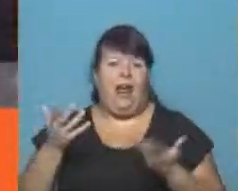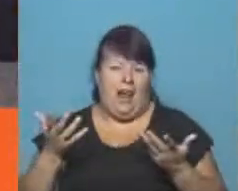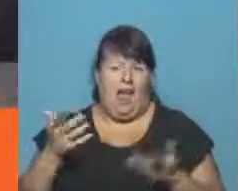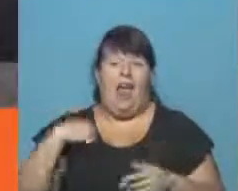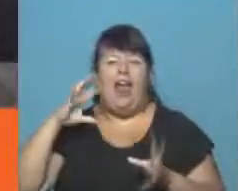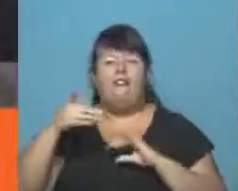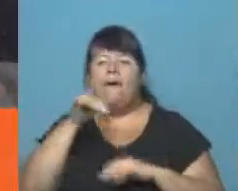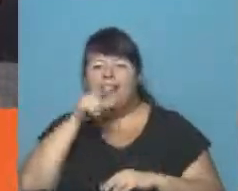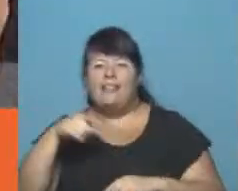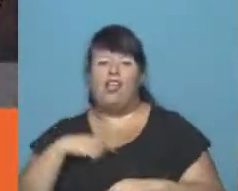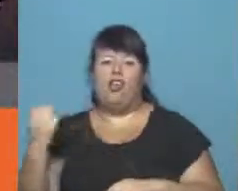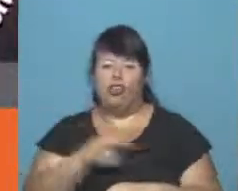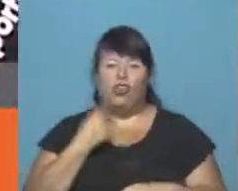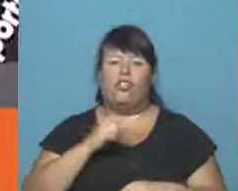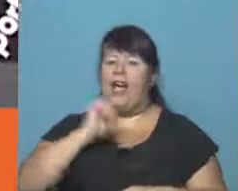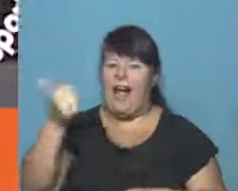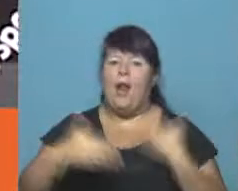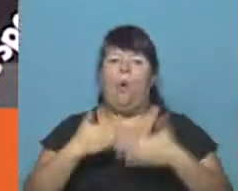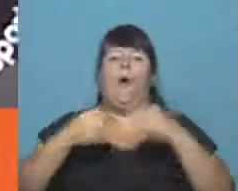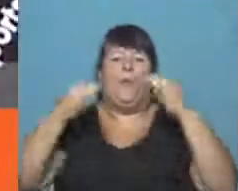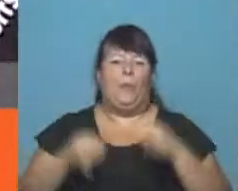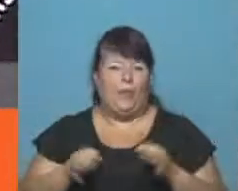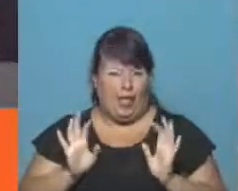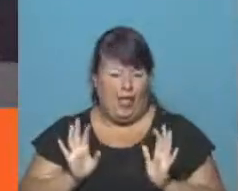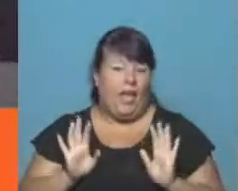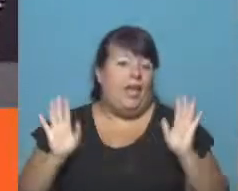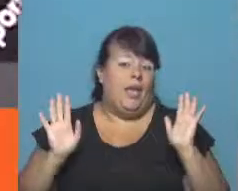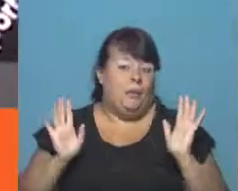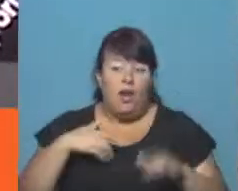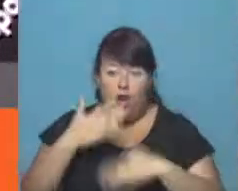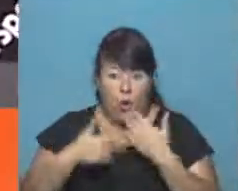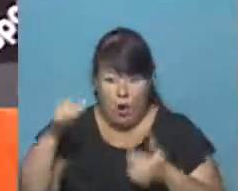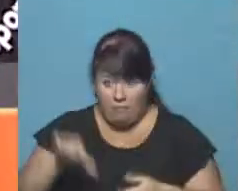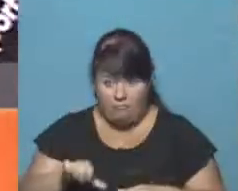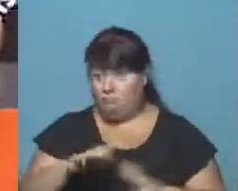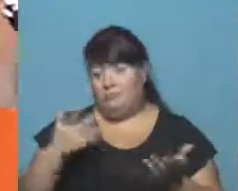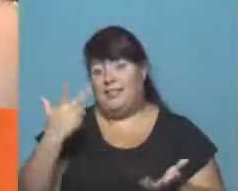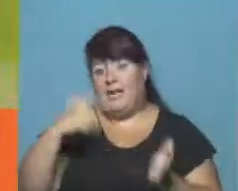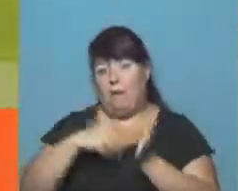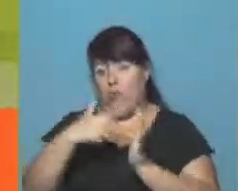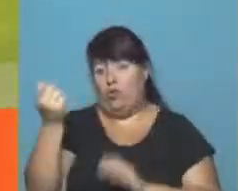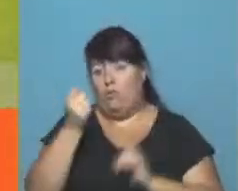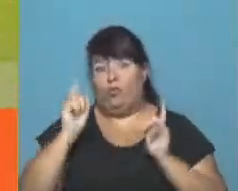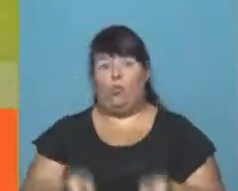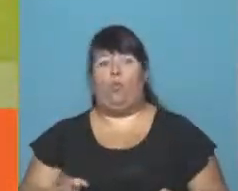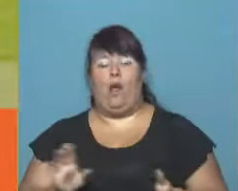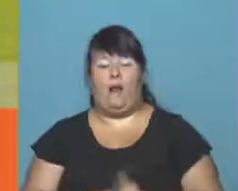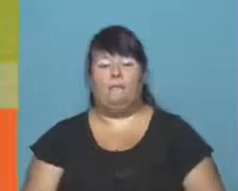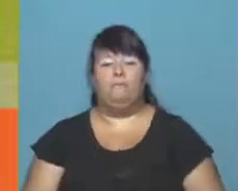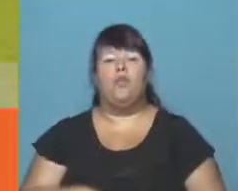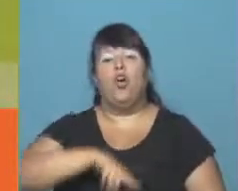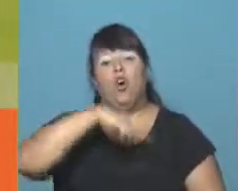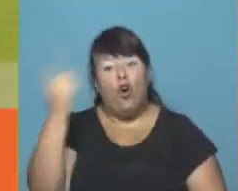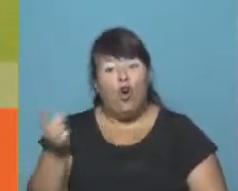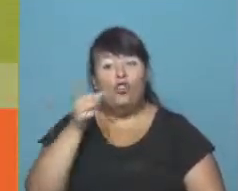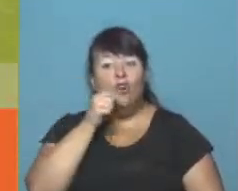que la idea del técnico y la idea de nosotros es ganar jugando bien, pero bueno, ante no poder jugar bien, obviamente los tres puntos son importantes. Otro